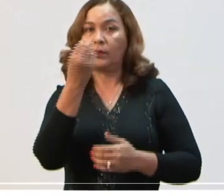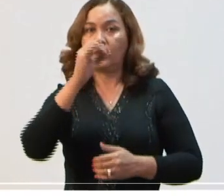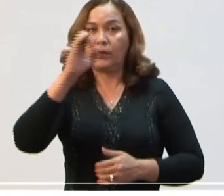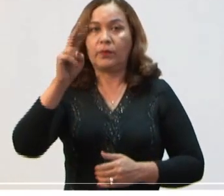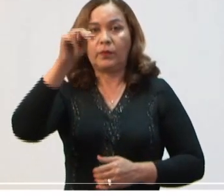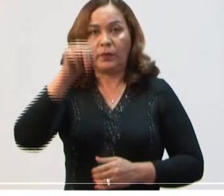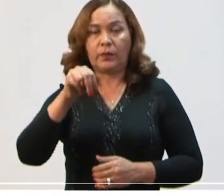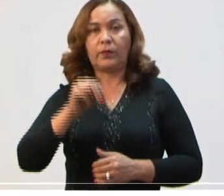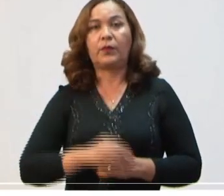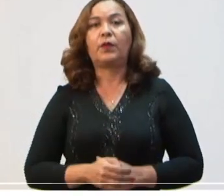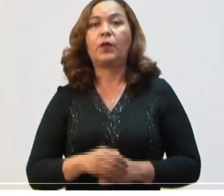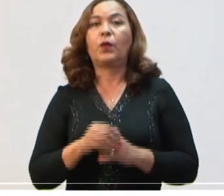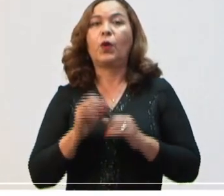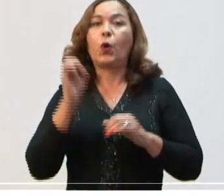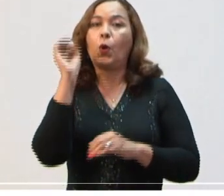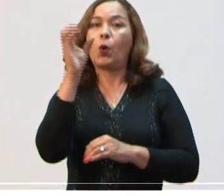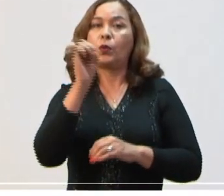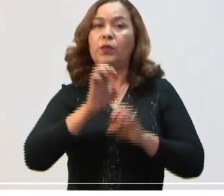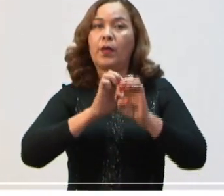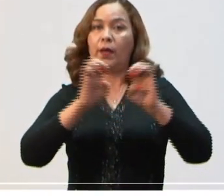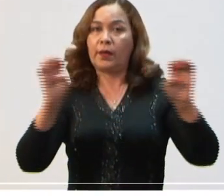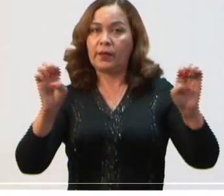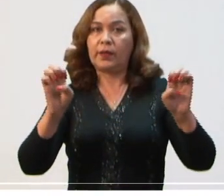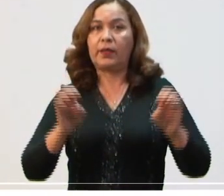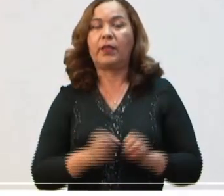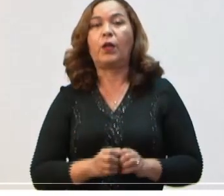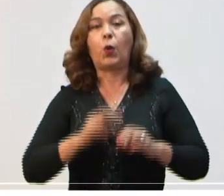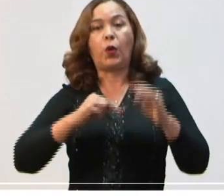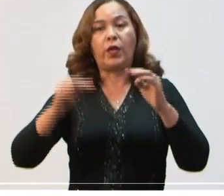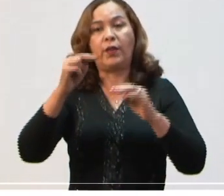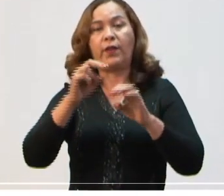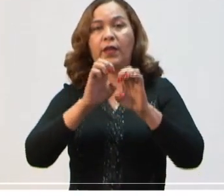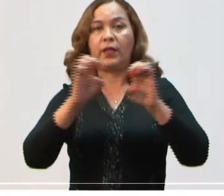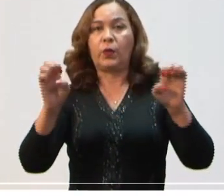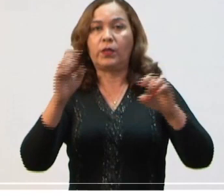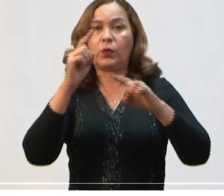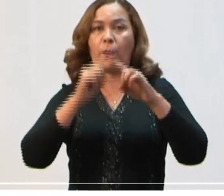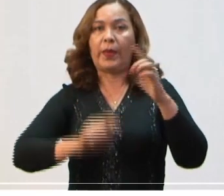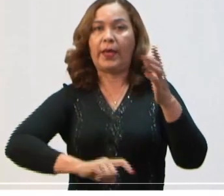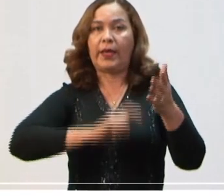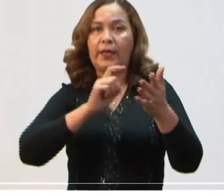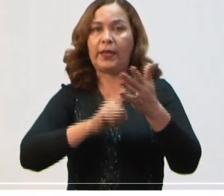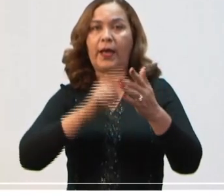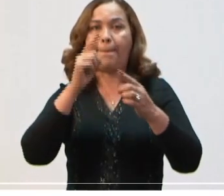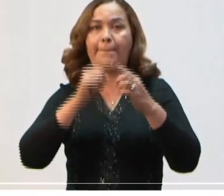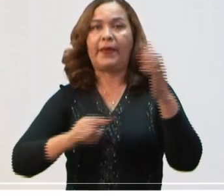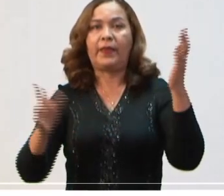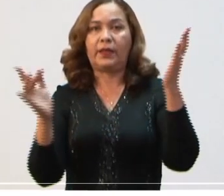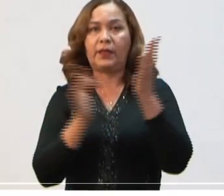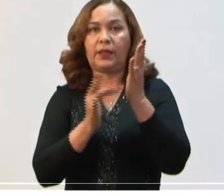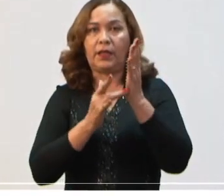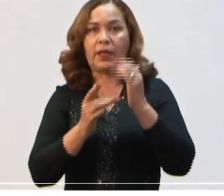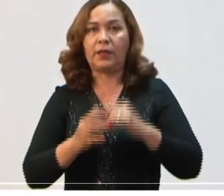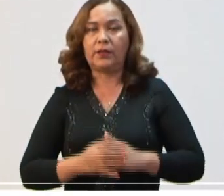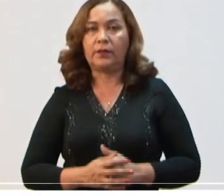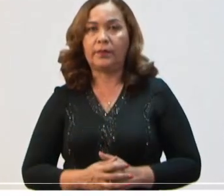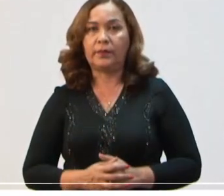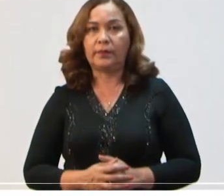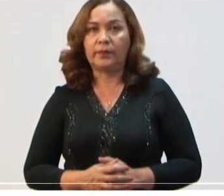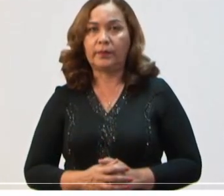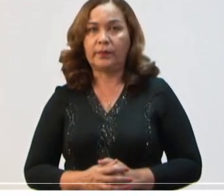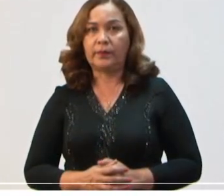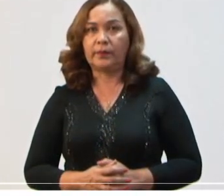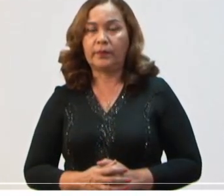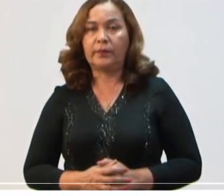30 de junio consejos pedagógicos de los niveles de educación media general y media técnica